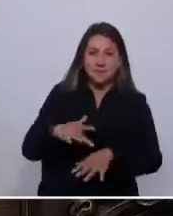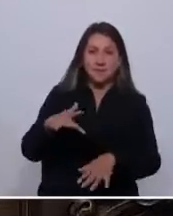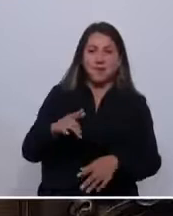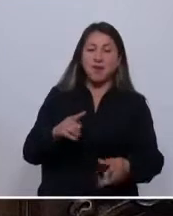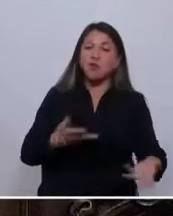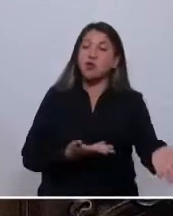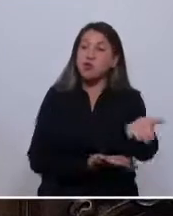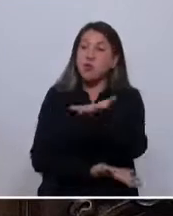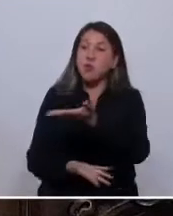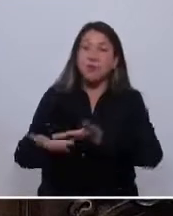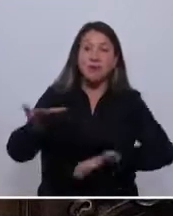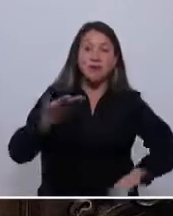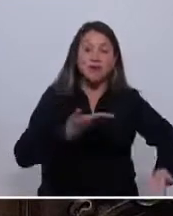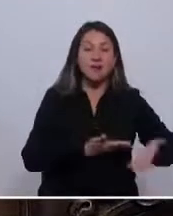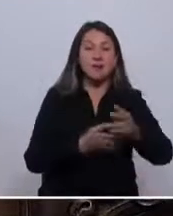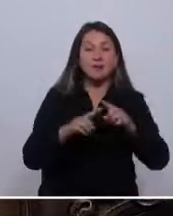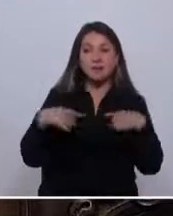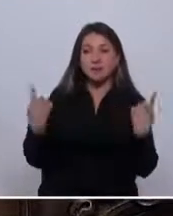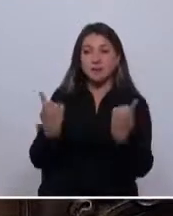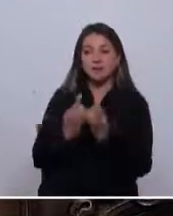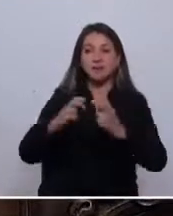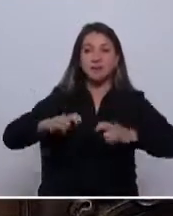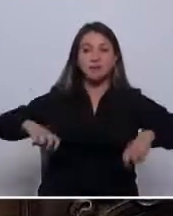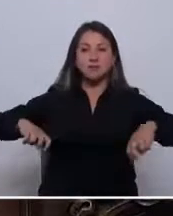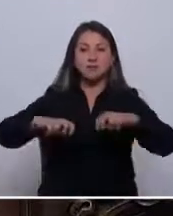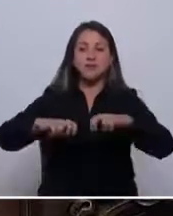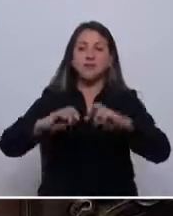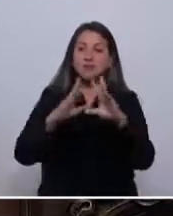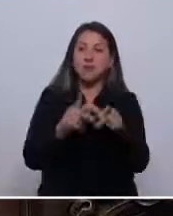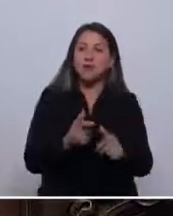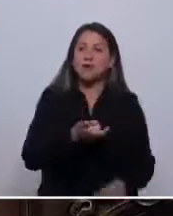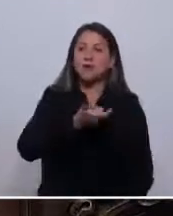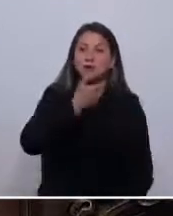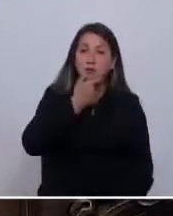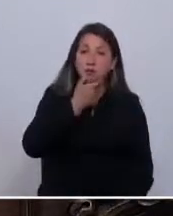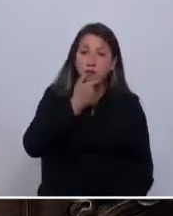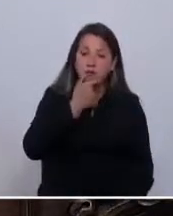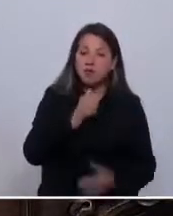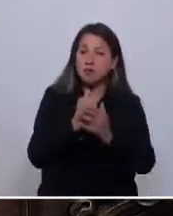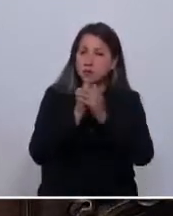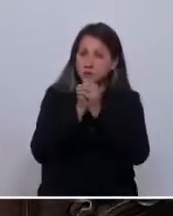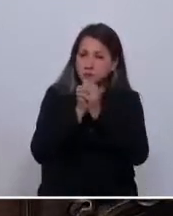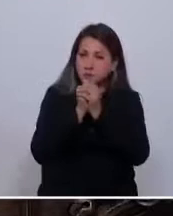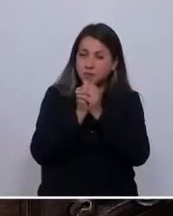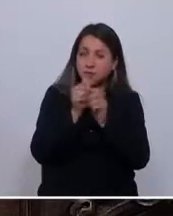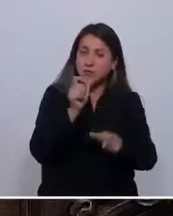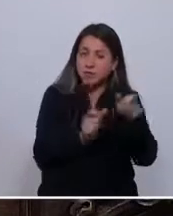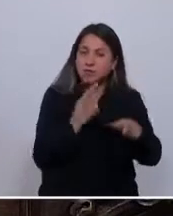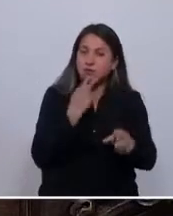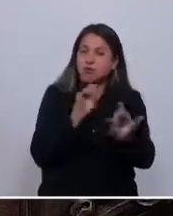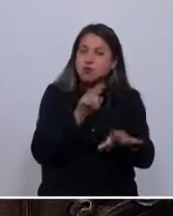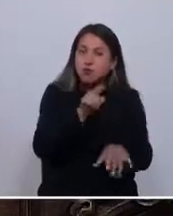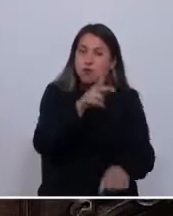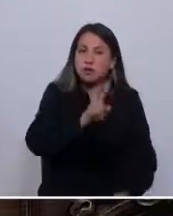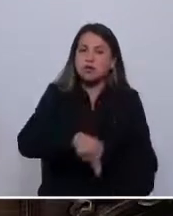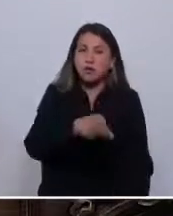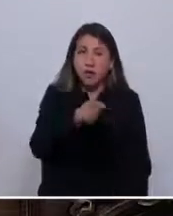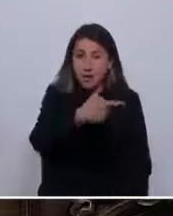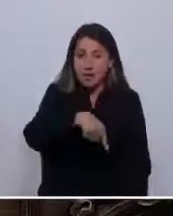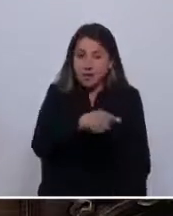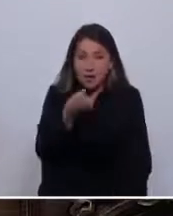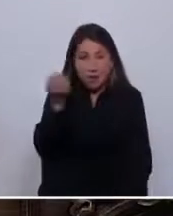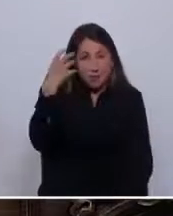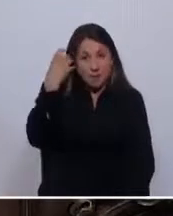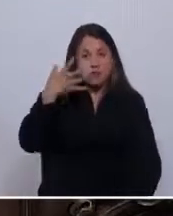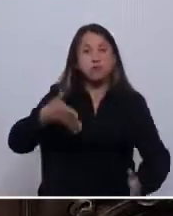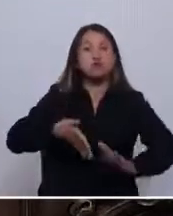compartiendo en familia una rica sopaipilla y un mate. Gente del sur que aprendió que todo